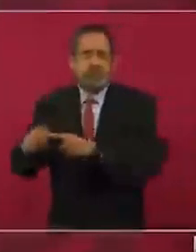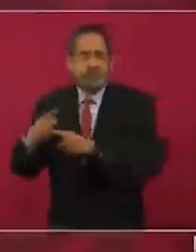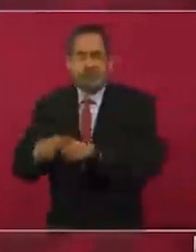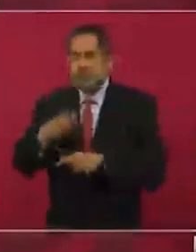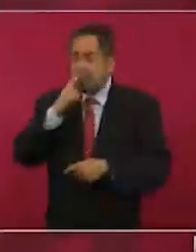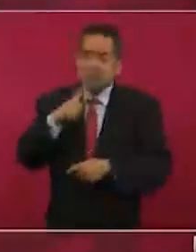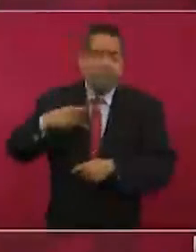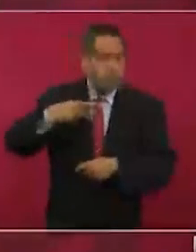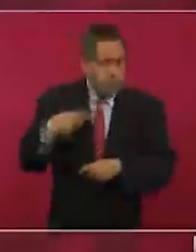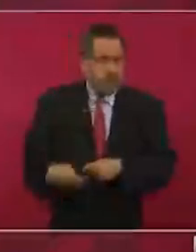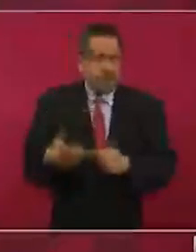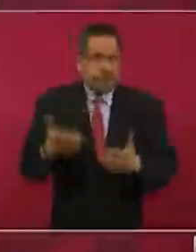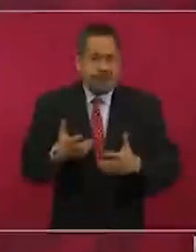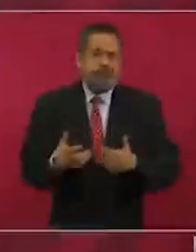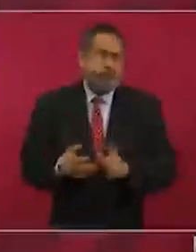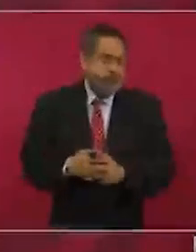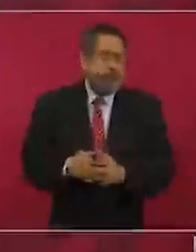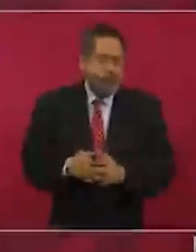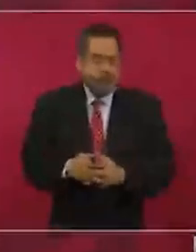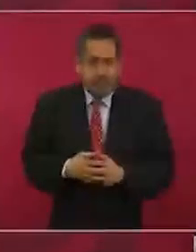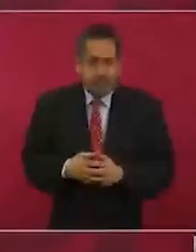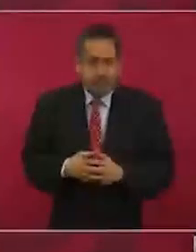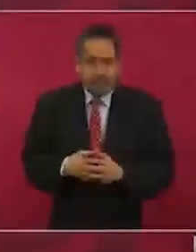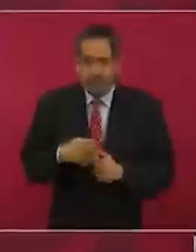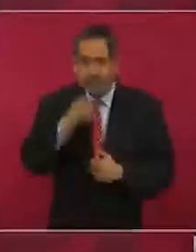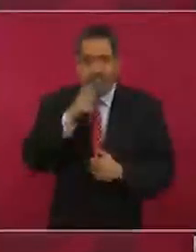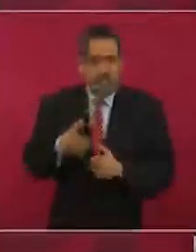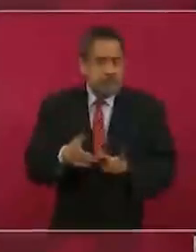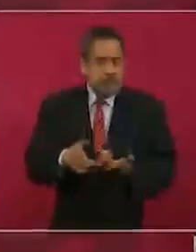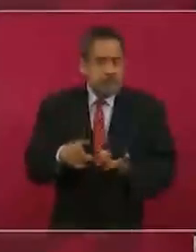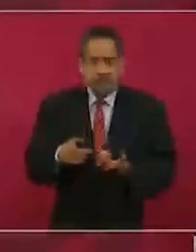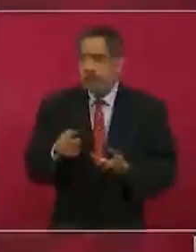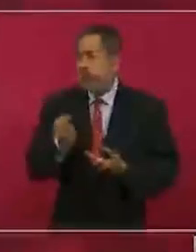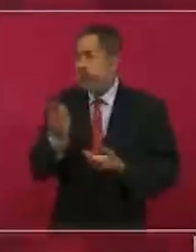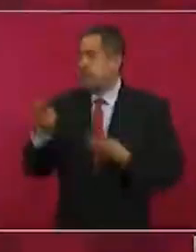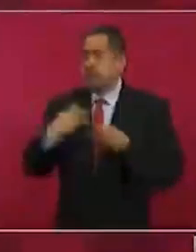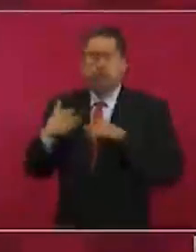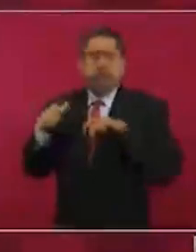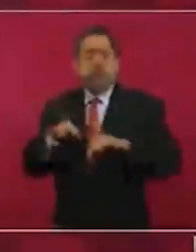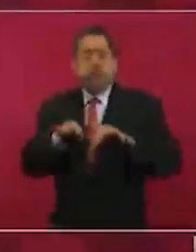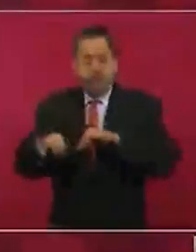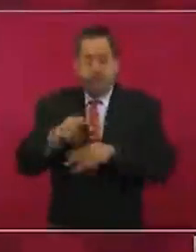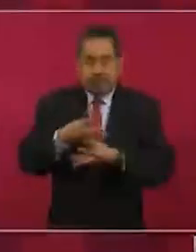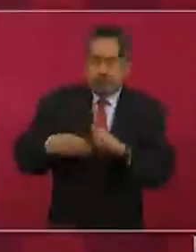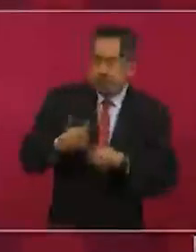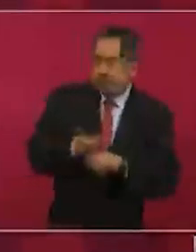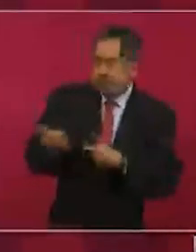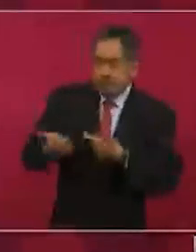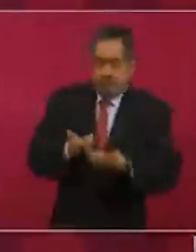sí ganamos ese empleo, ¿sí? Y